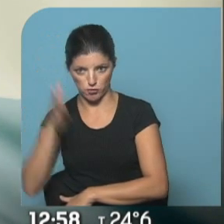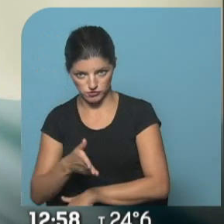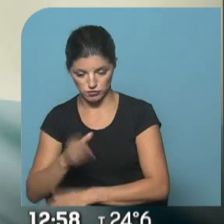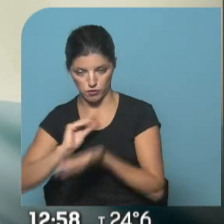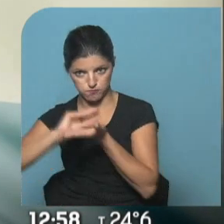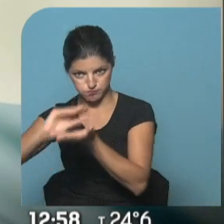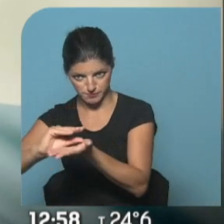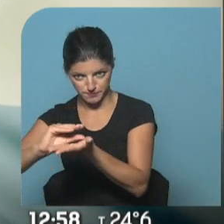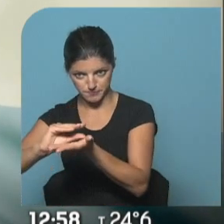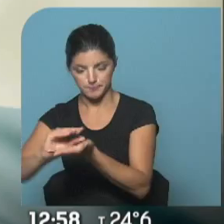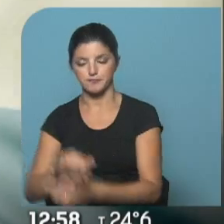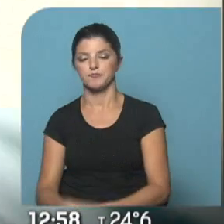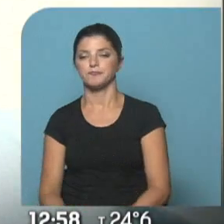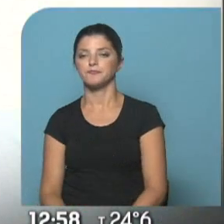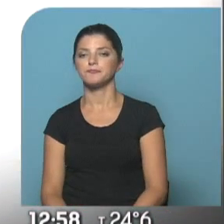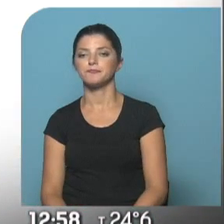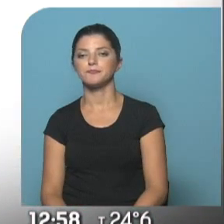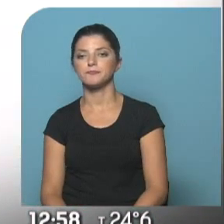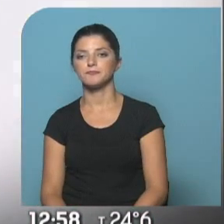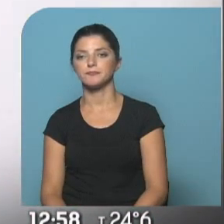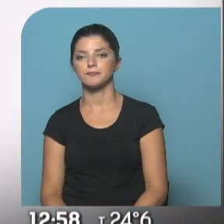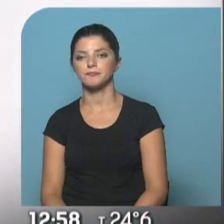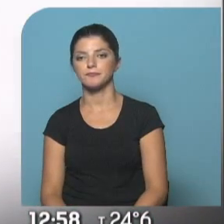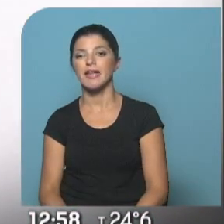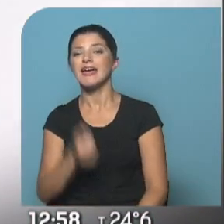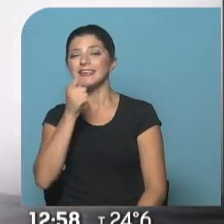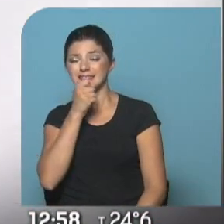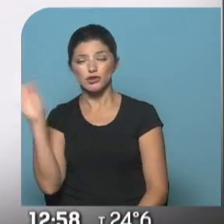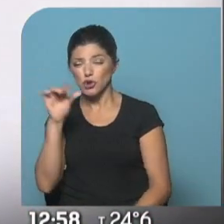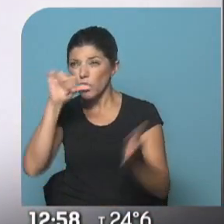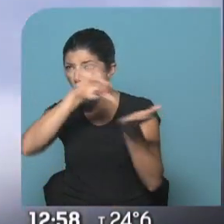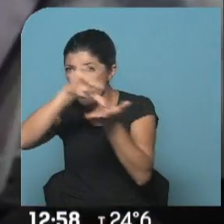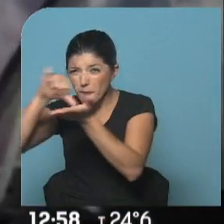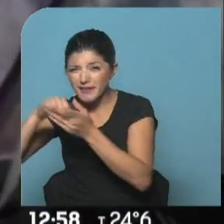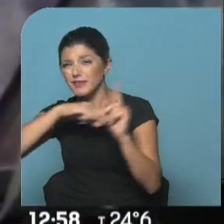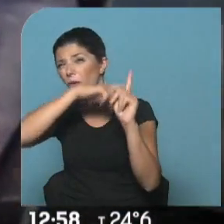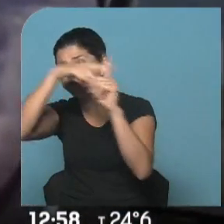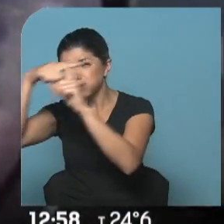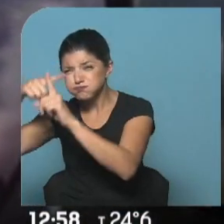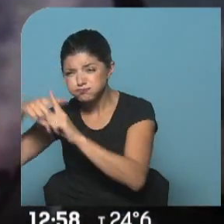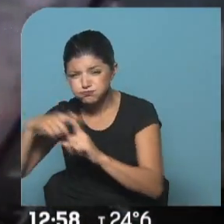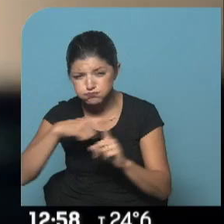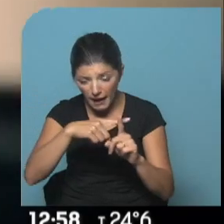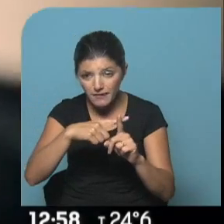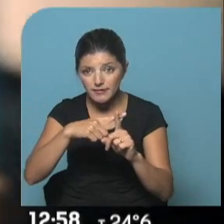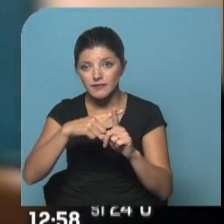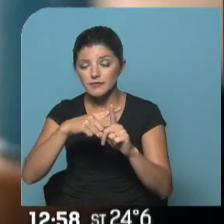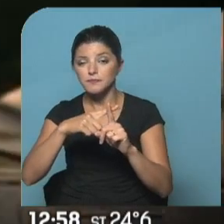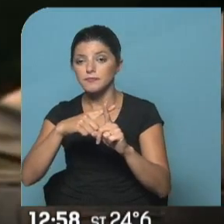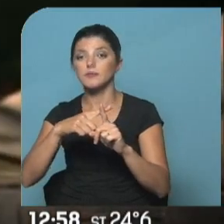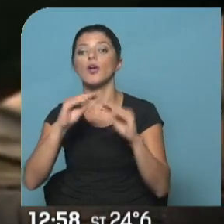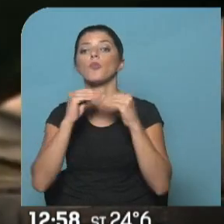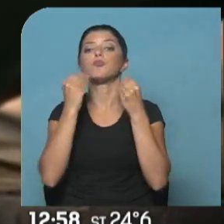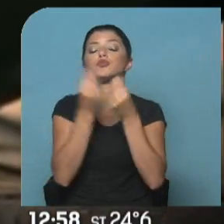0,87% del Producto Bruto Interno. Si se juntan todos los presupuestos de defensa de América Latina, apenas se alcanza